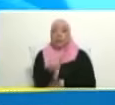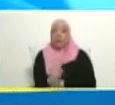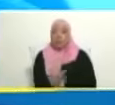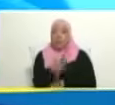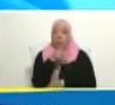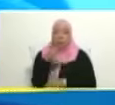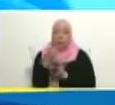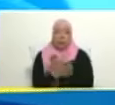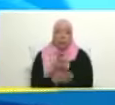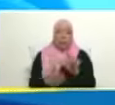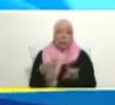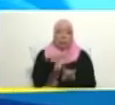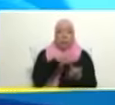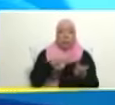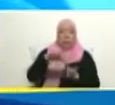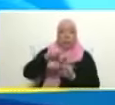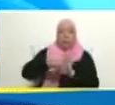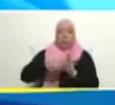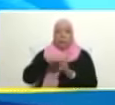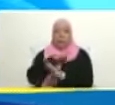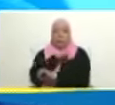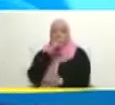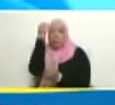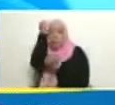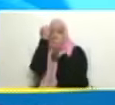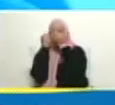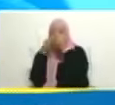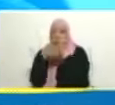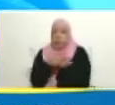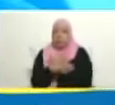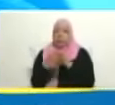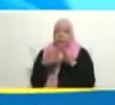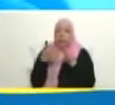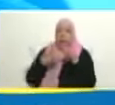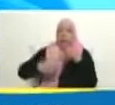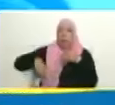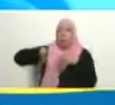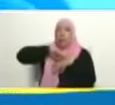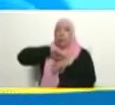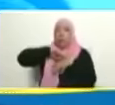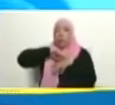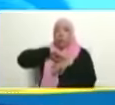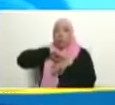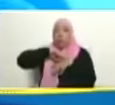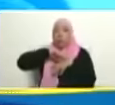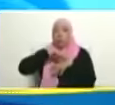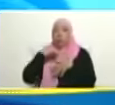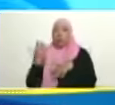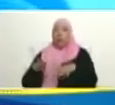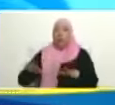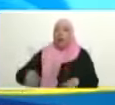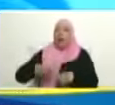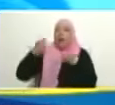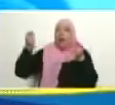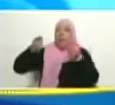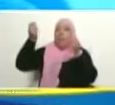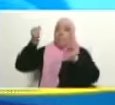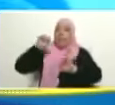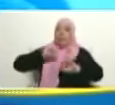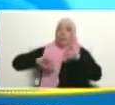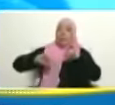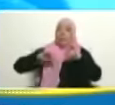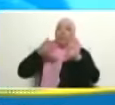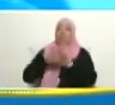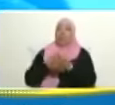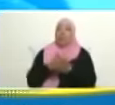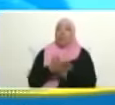Los roban, los secuestran, o peores consecuencias. Hay que hacer una campaña más fuerte, preventiva,